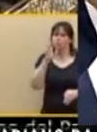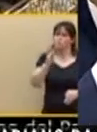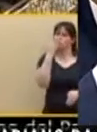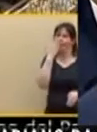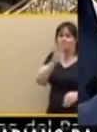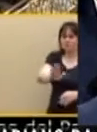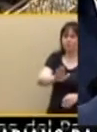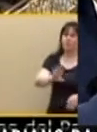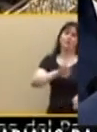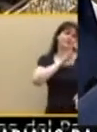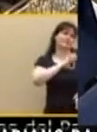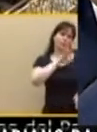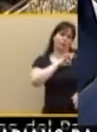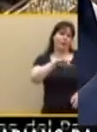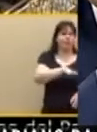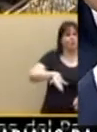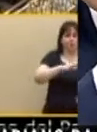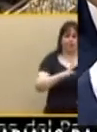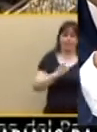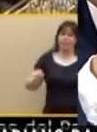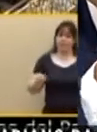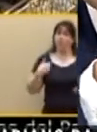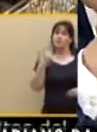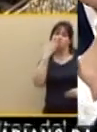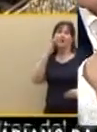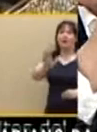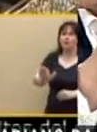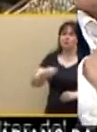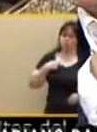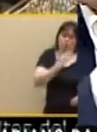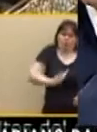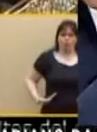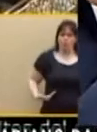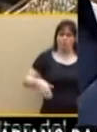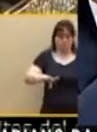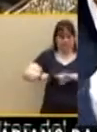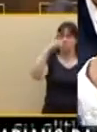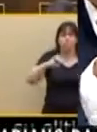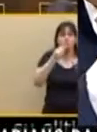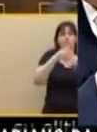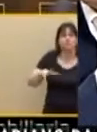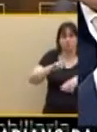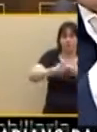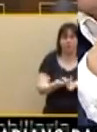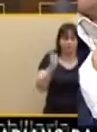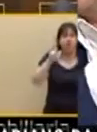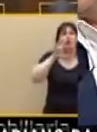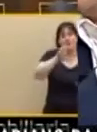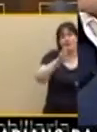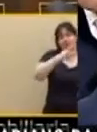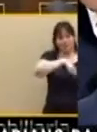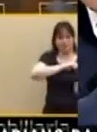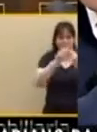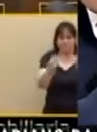del debate es la idea de país que proyectan las dos partes la idea de